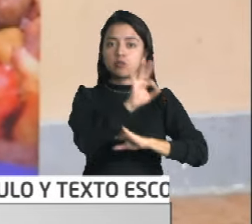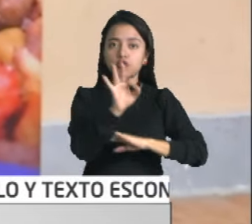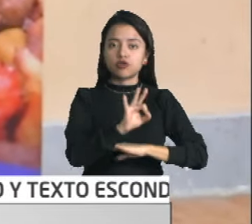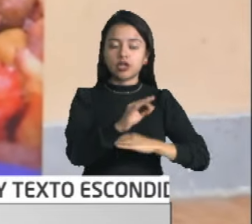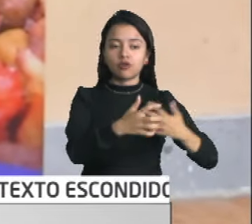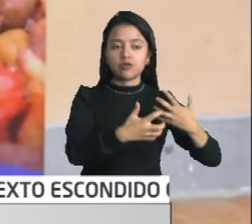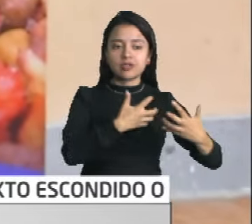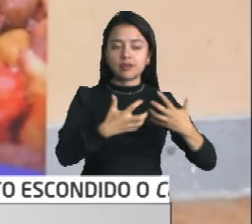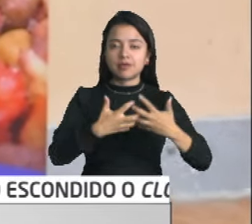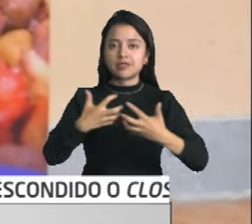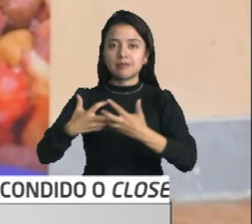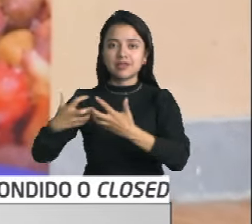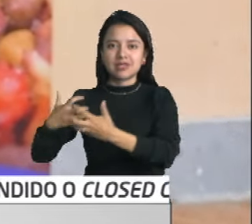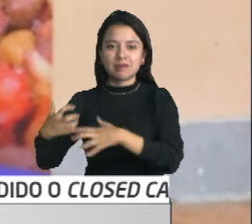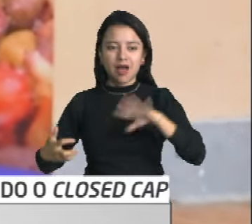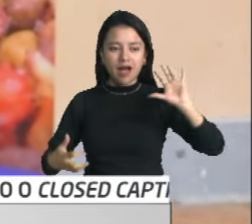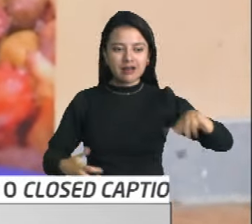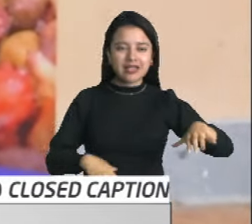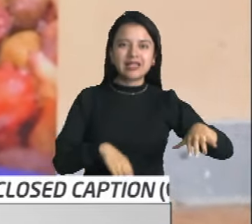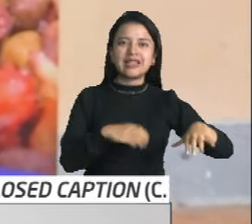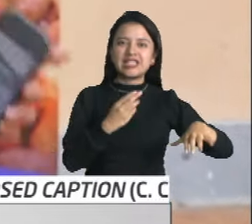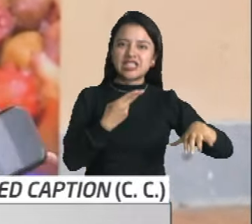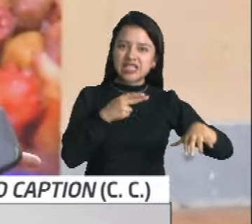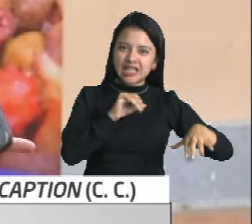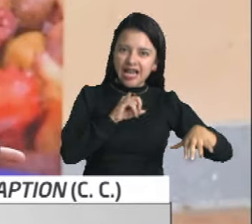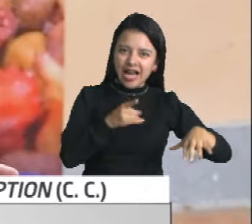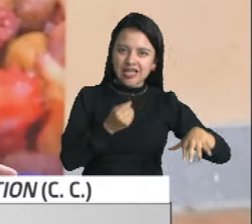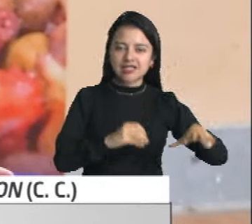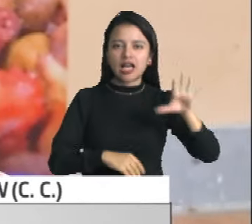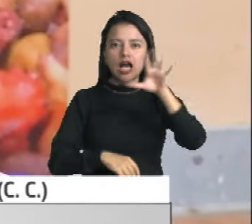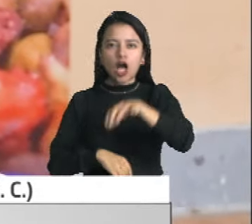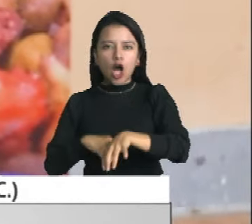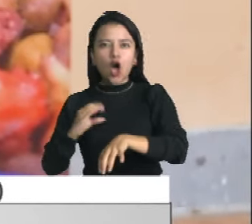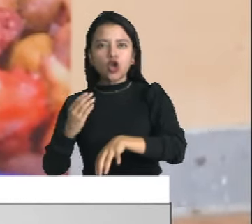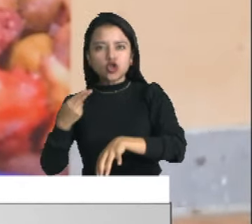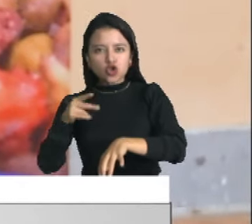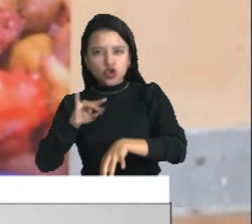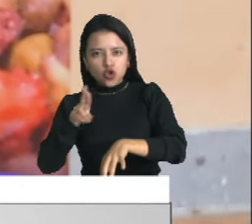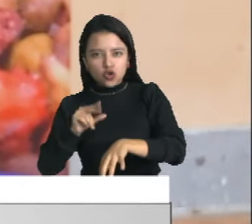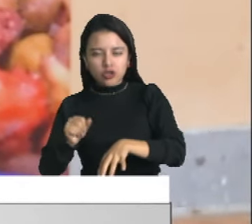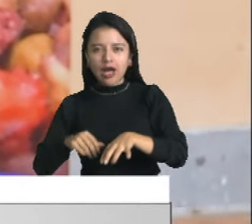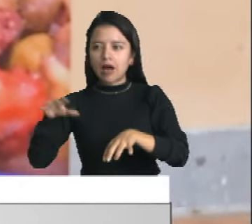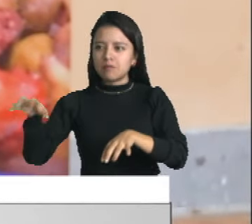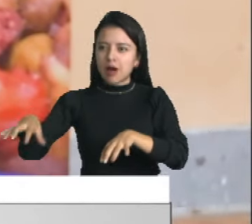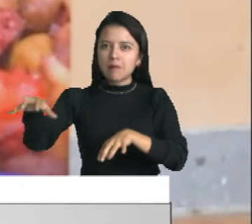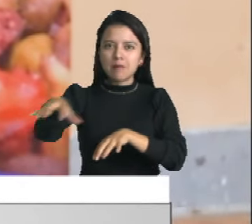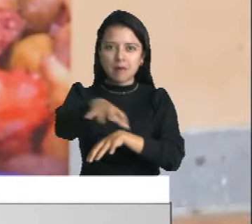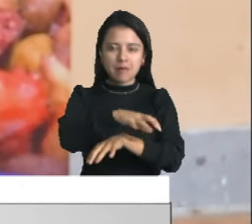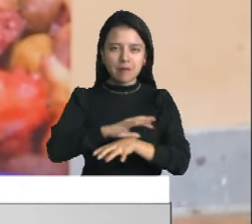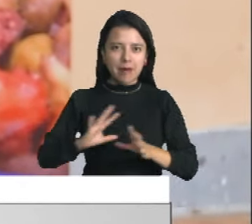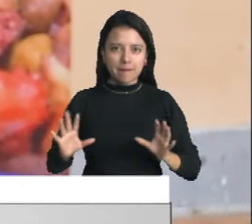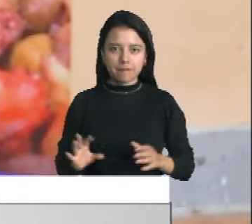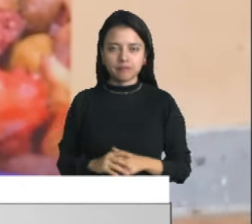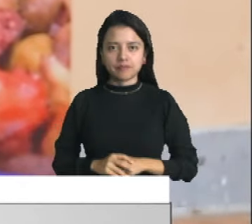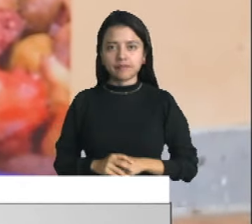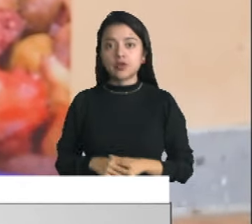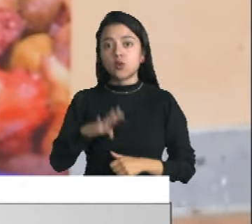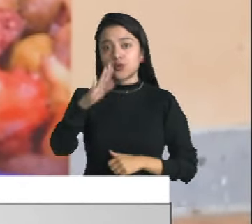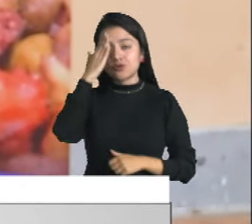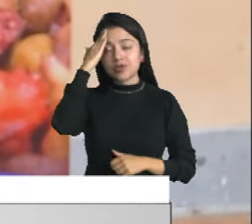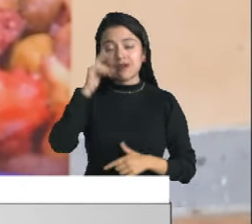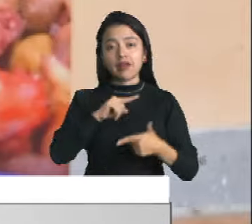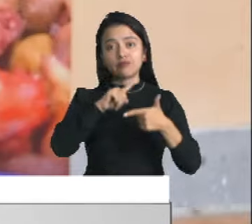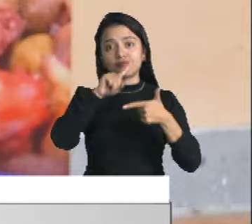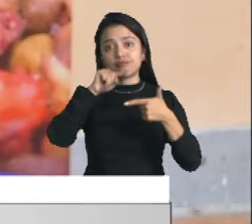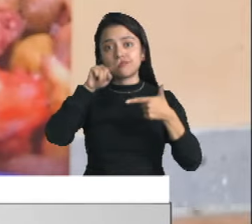recordemos, compuesto por los embalses de Chuza y San Rafael, que a pesar de las lluvias que han caído en la capital de la República, continúan con tendencia descendente. En este